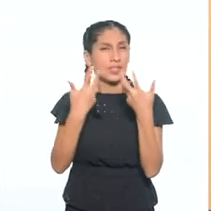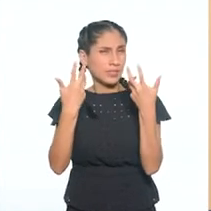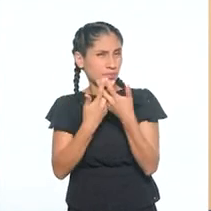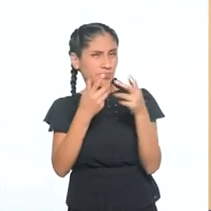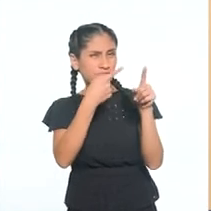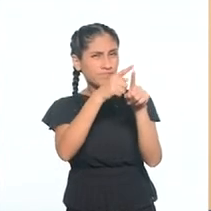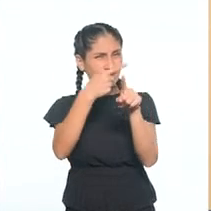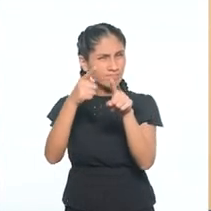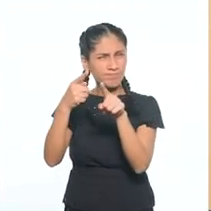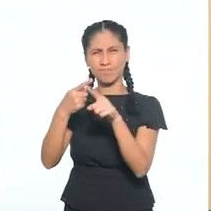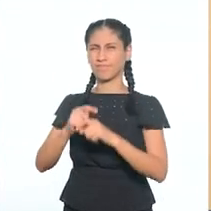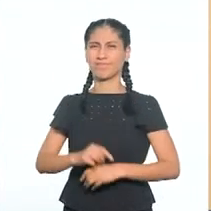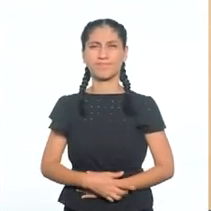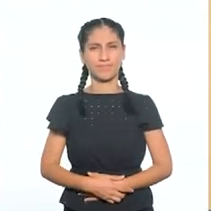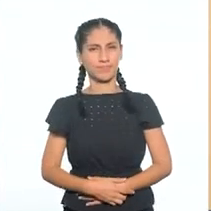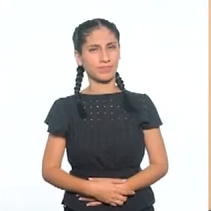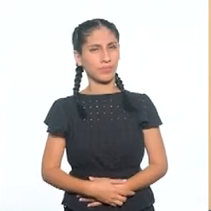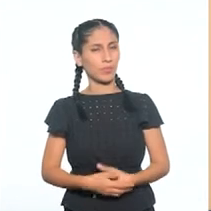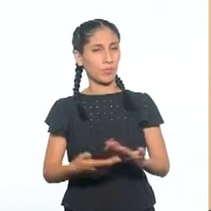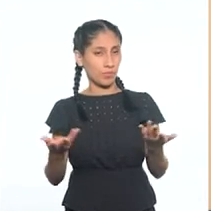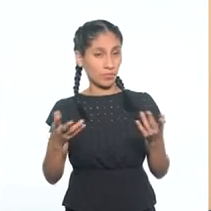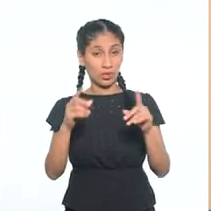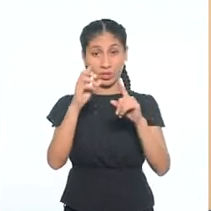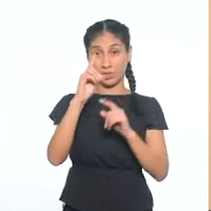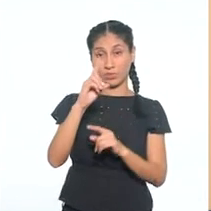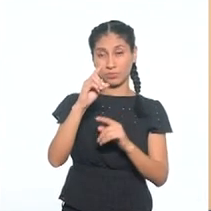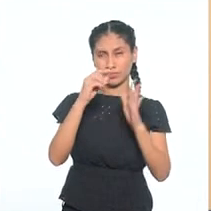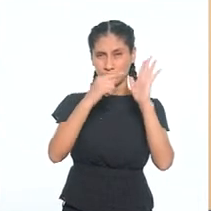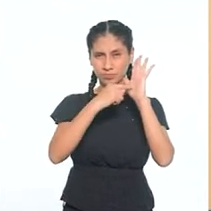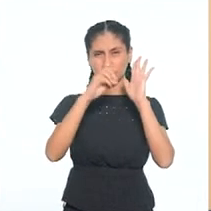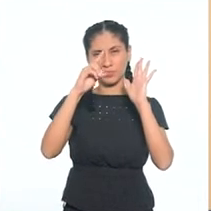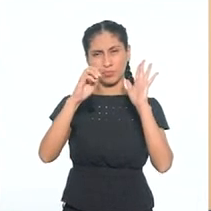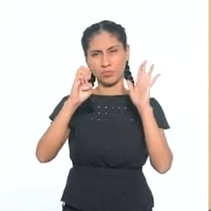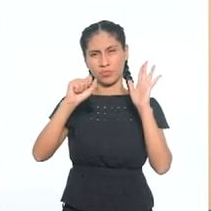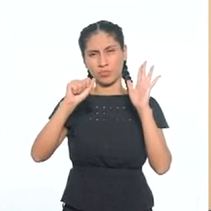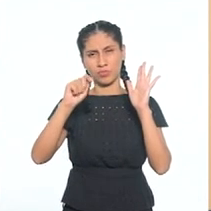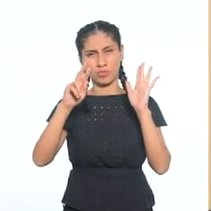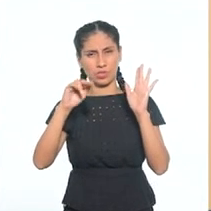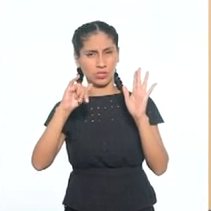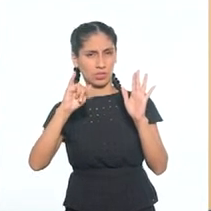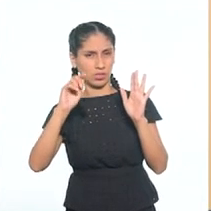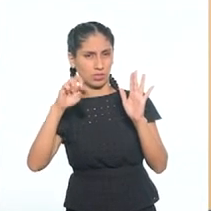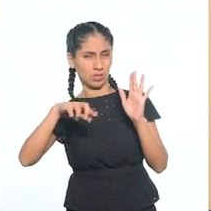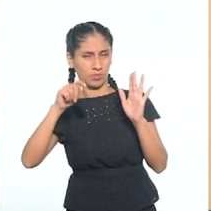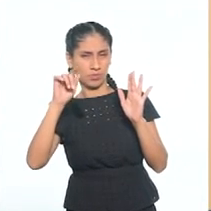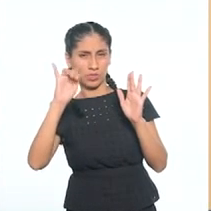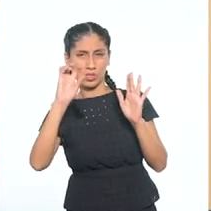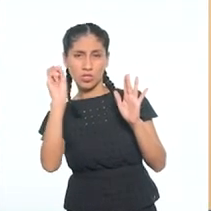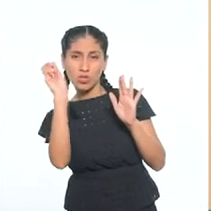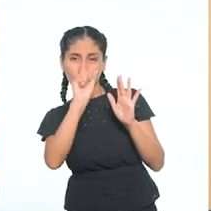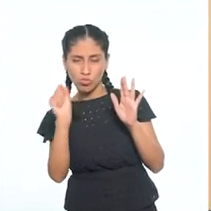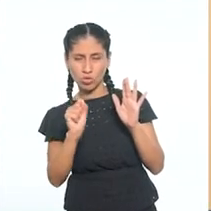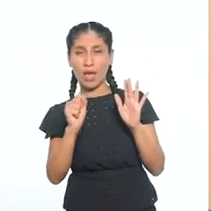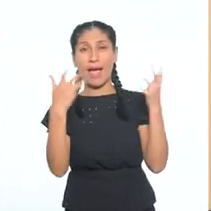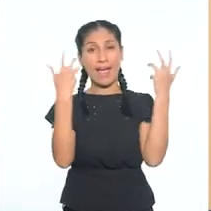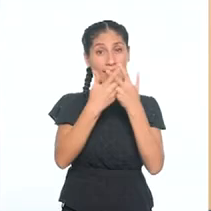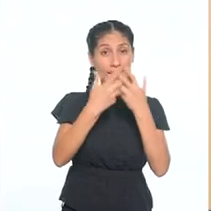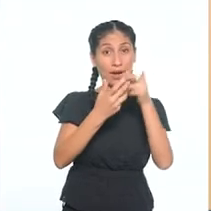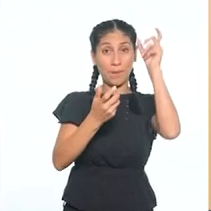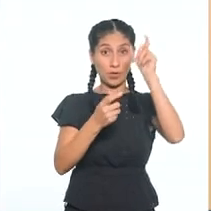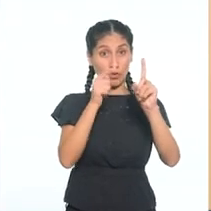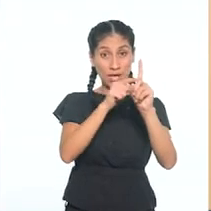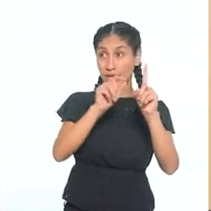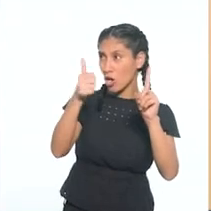entre otros elementos descriptivos son los que describen a algún personaje o algún objeto